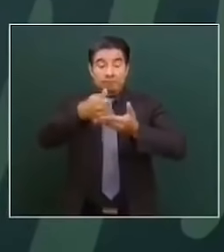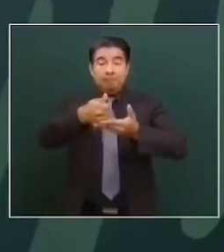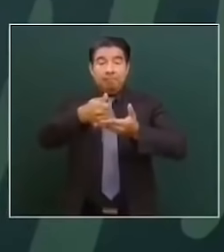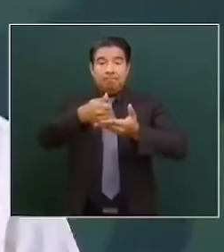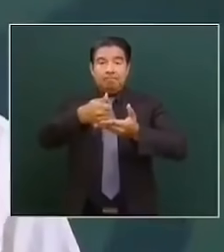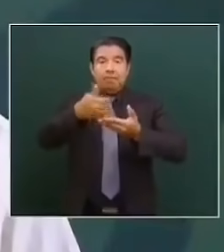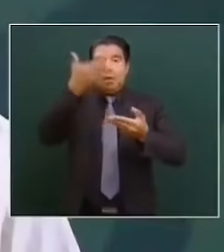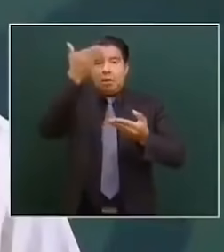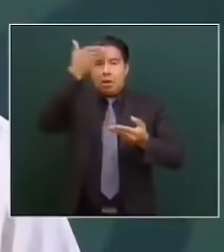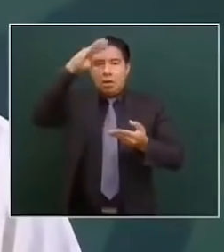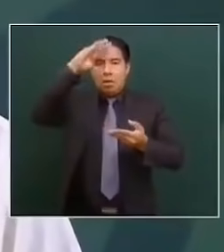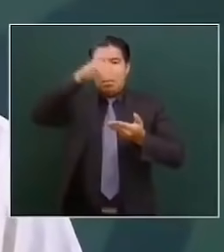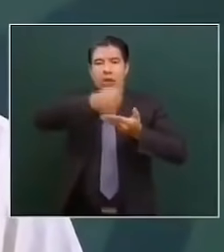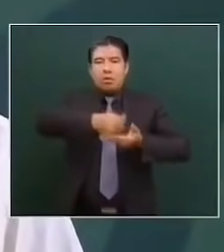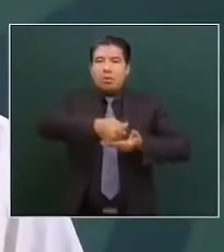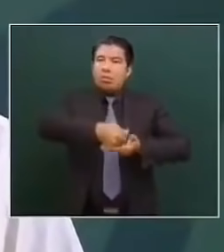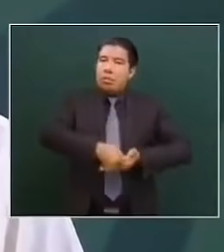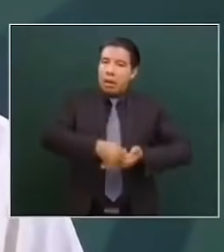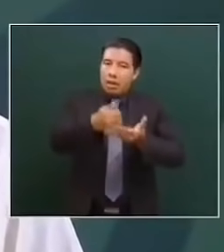a Cuba